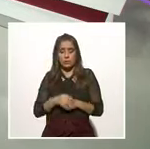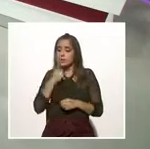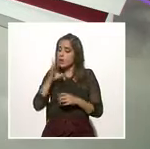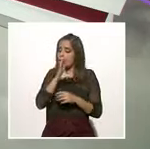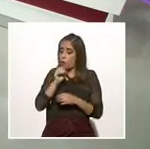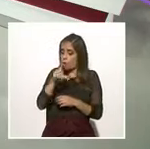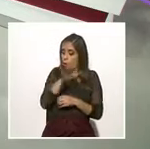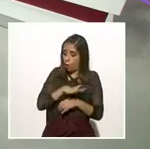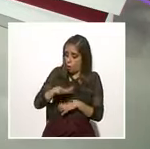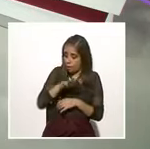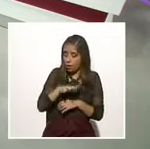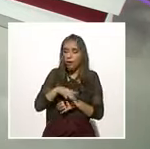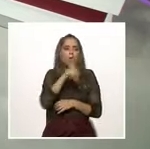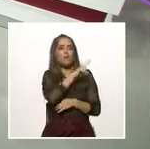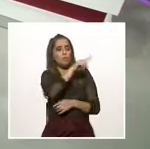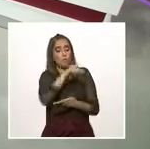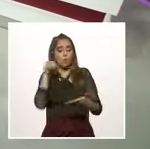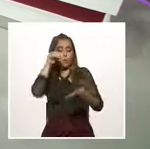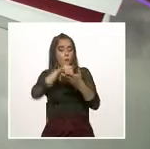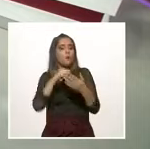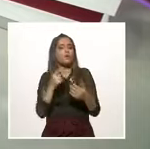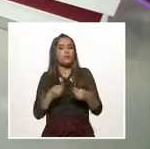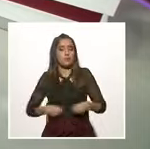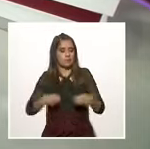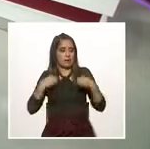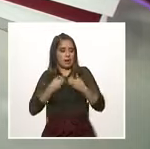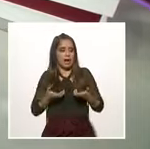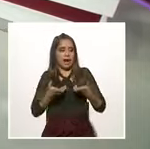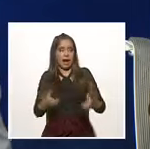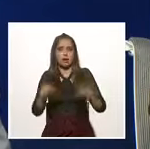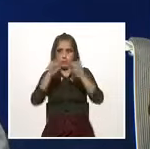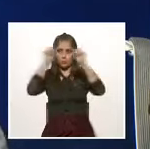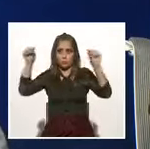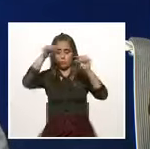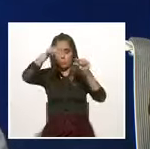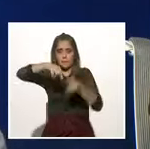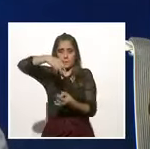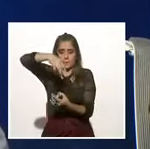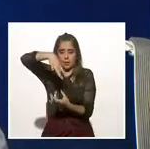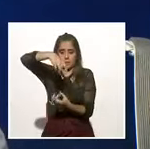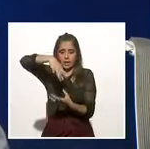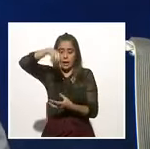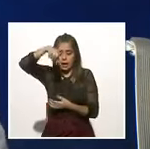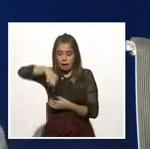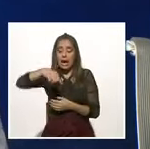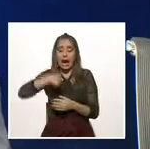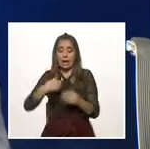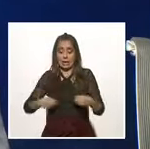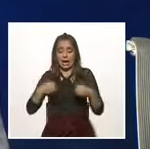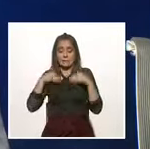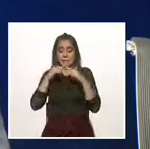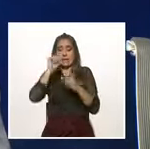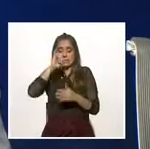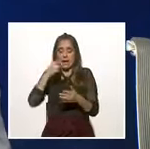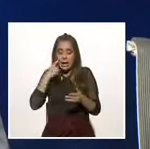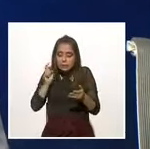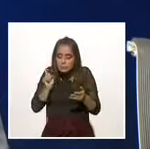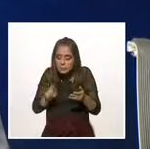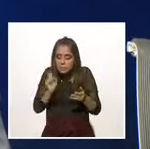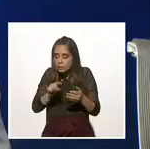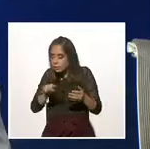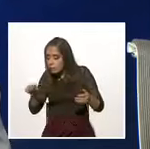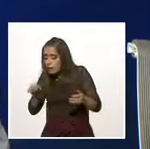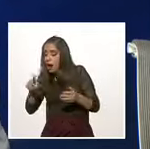dice exactamente si tú pones tu dirección, te marca un polígono y en ese polígono te dice los riesgos principales, históricos y demás a los que